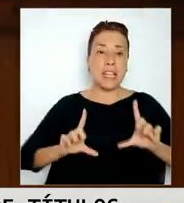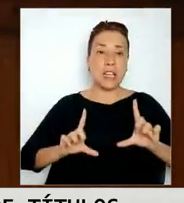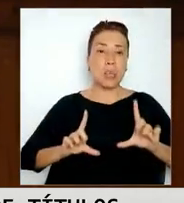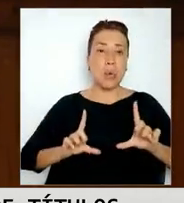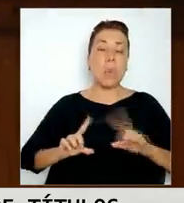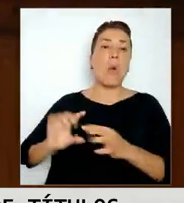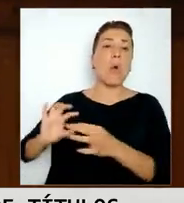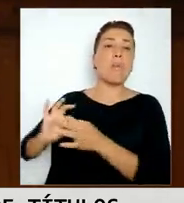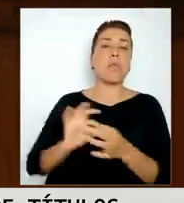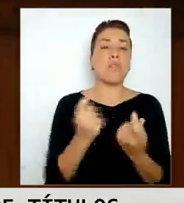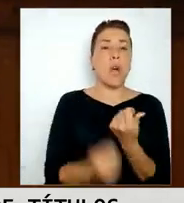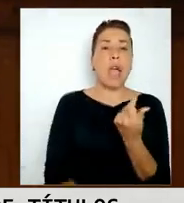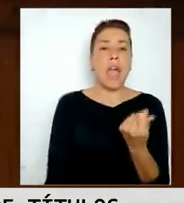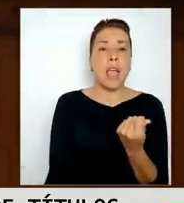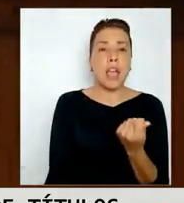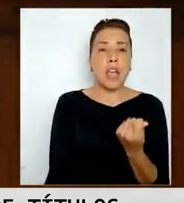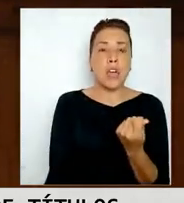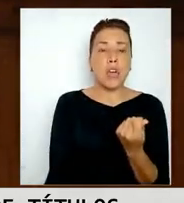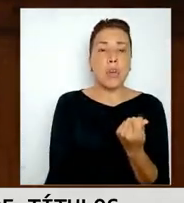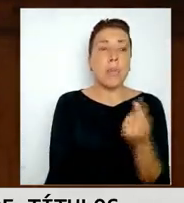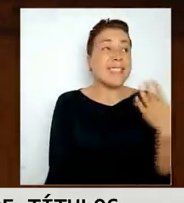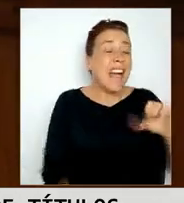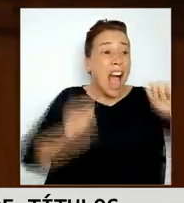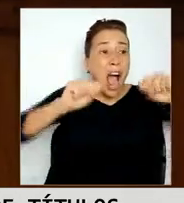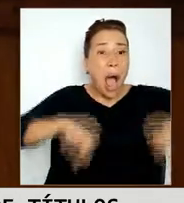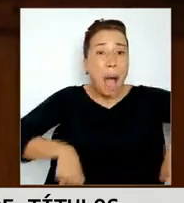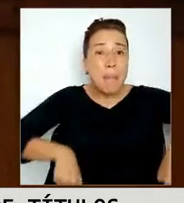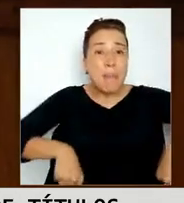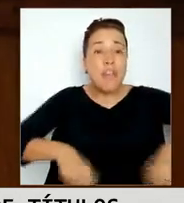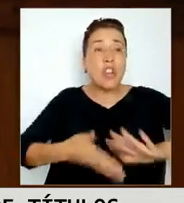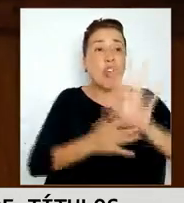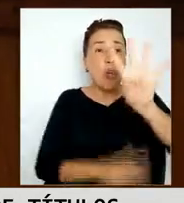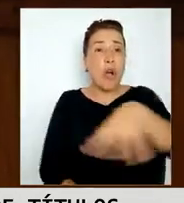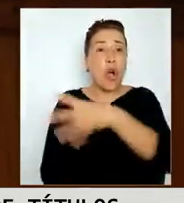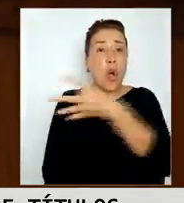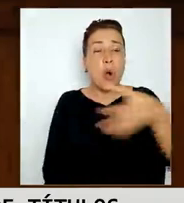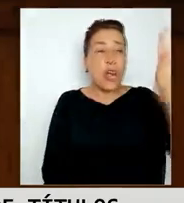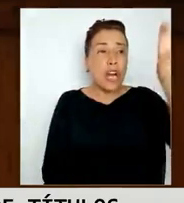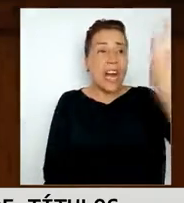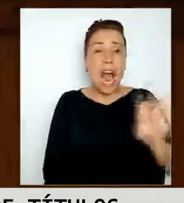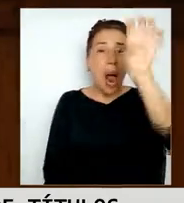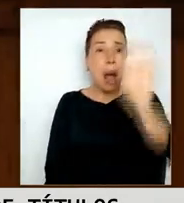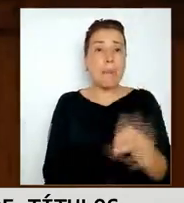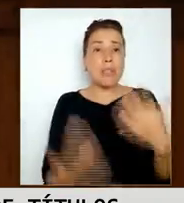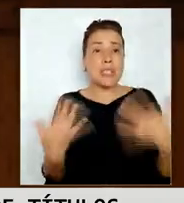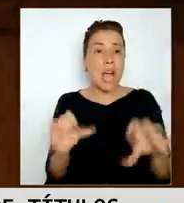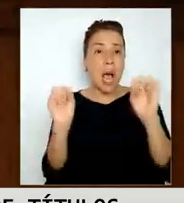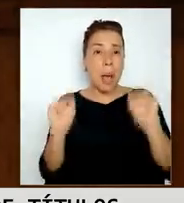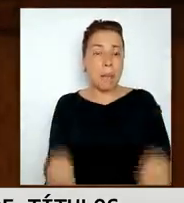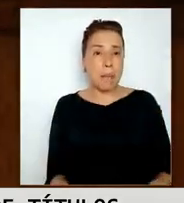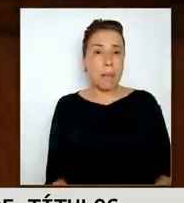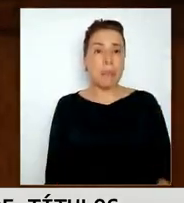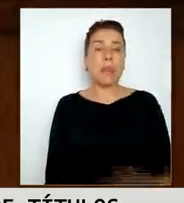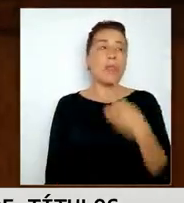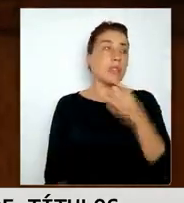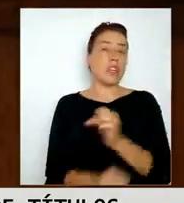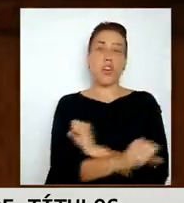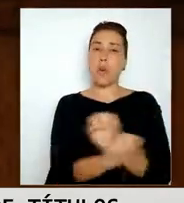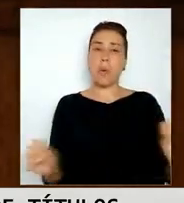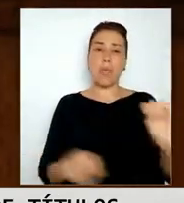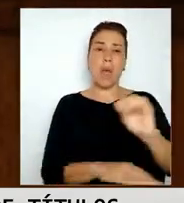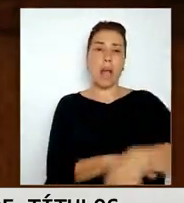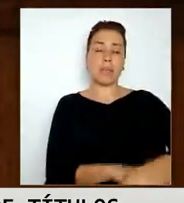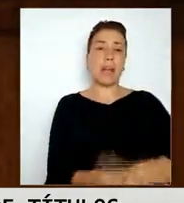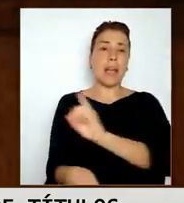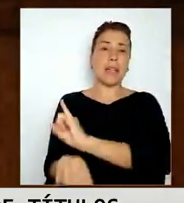pese a verse aprobado la malla curricular en su totalidad Asimismo se estimó inaceptable que las instituciones de educación